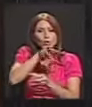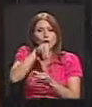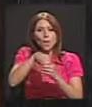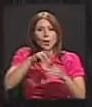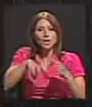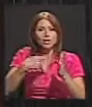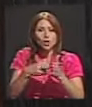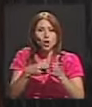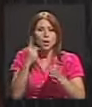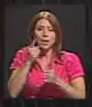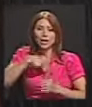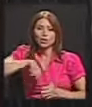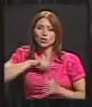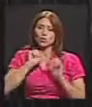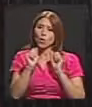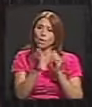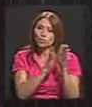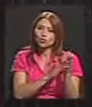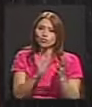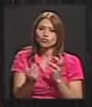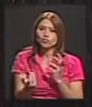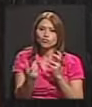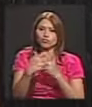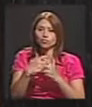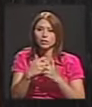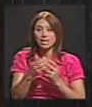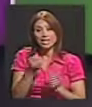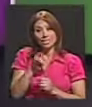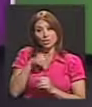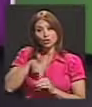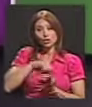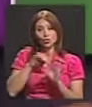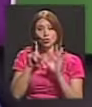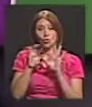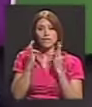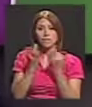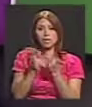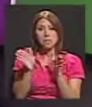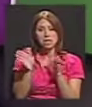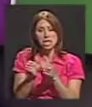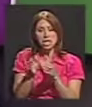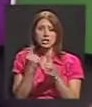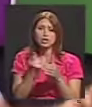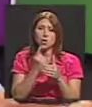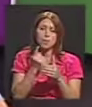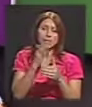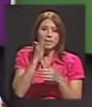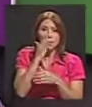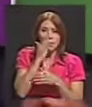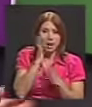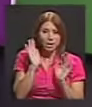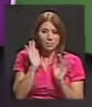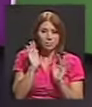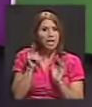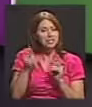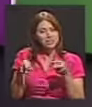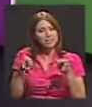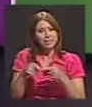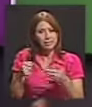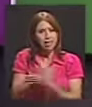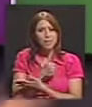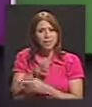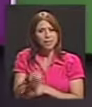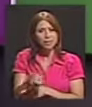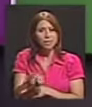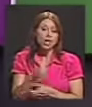de manera que nos podamos acomodar si somos una familia pequeña en donde solamente está mamá que es lo usual lamentablemente